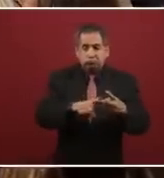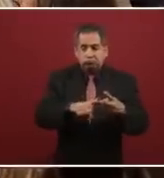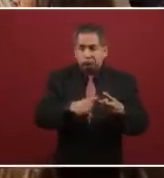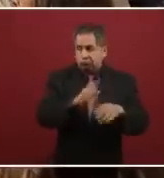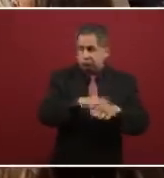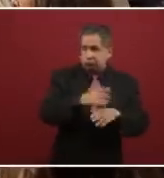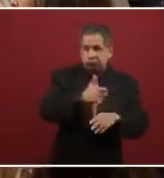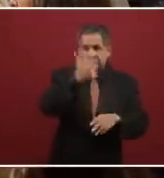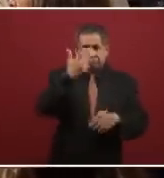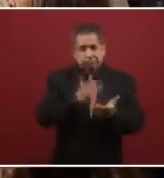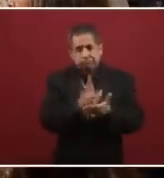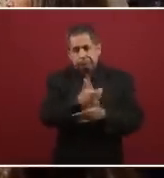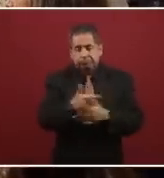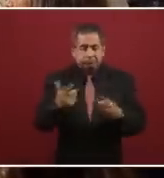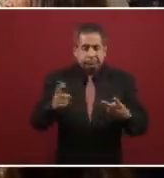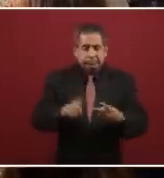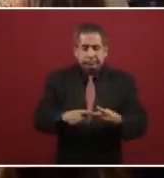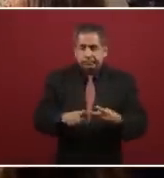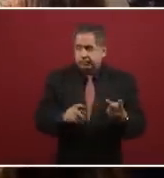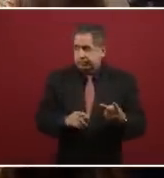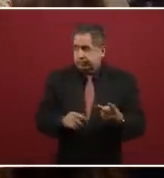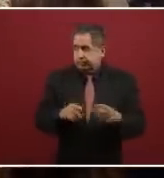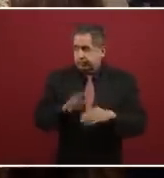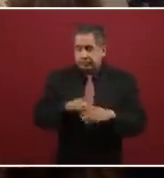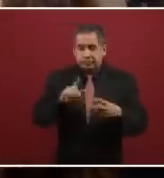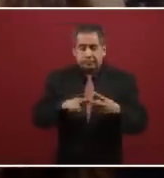sobreprecio. Pero además